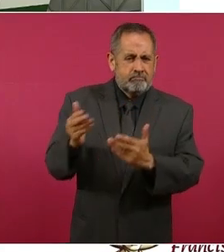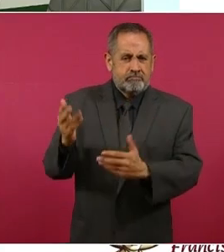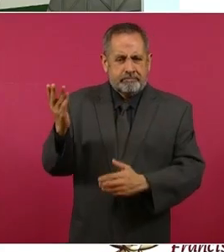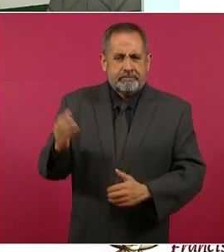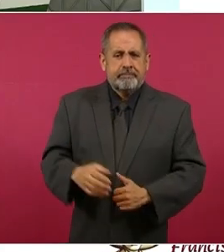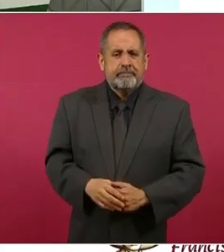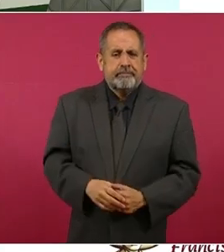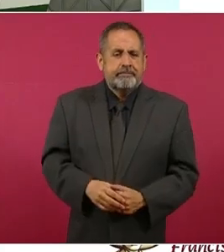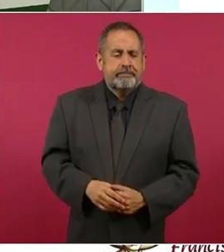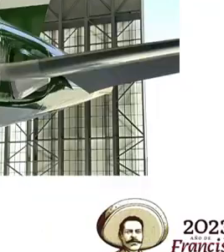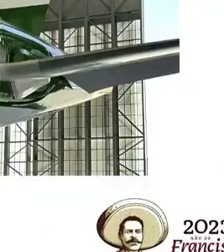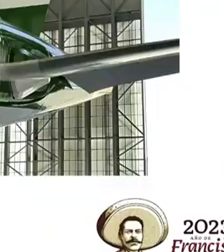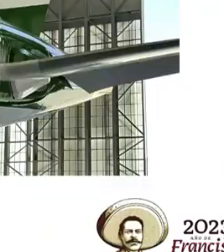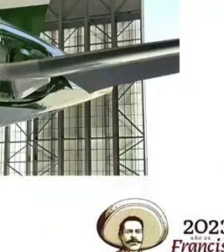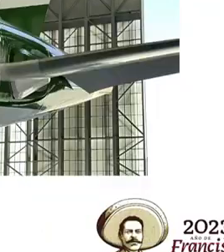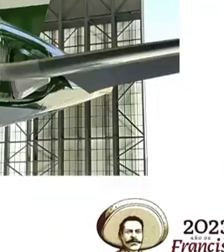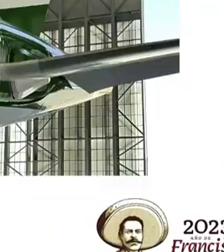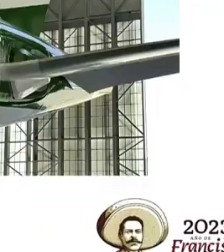No lo podemos vender